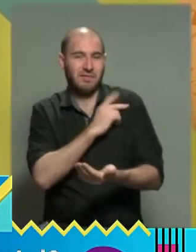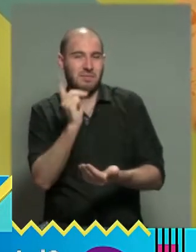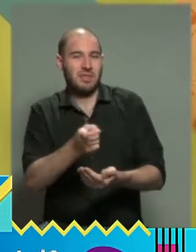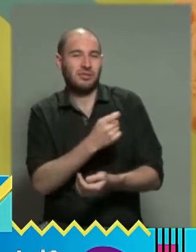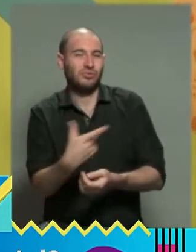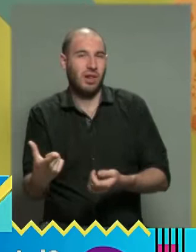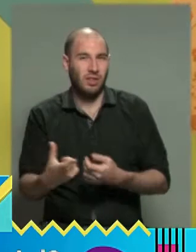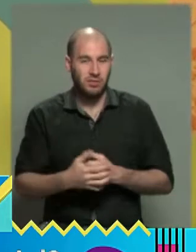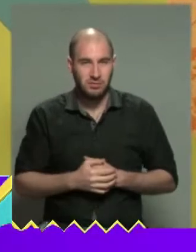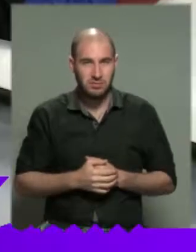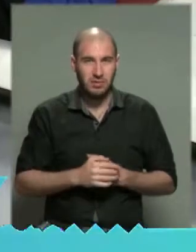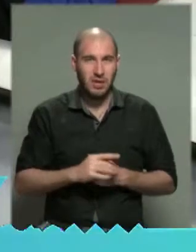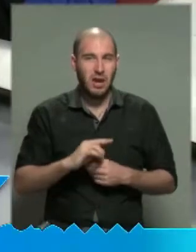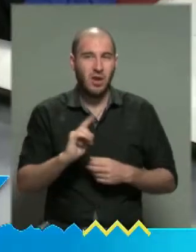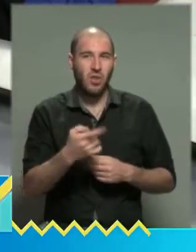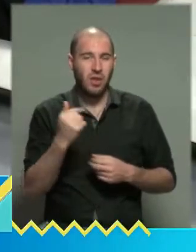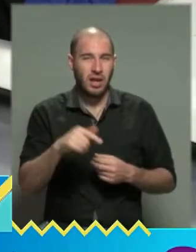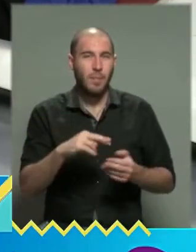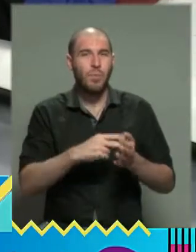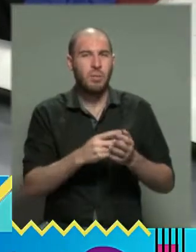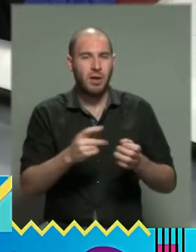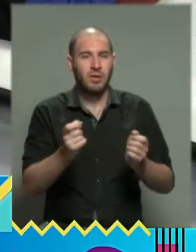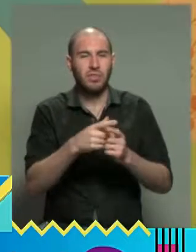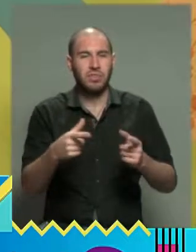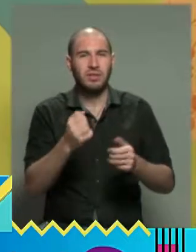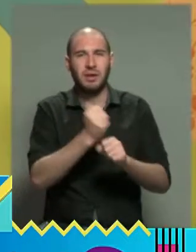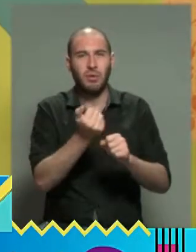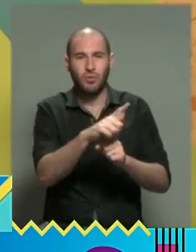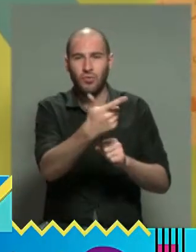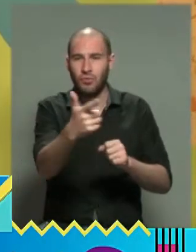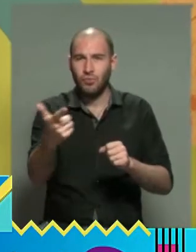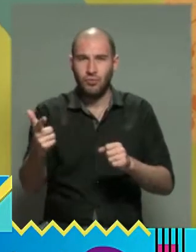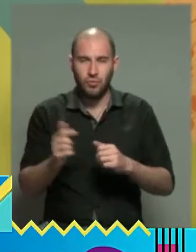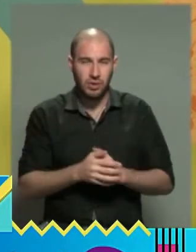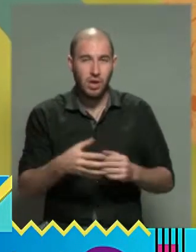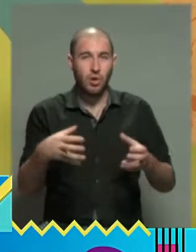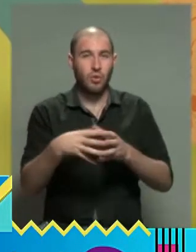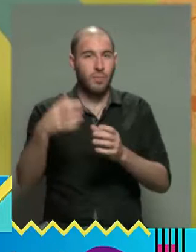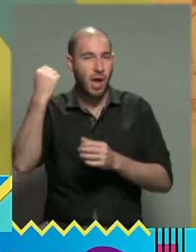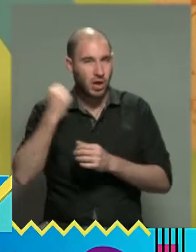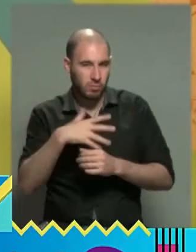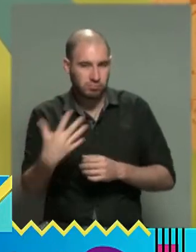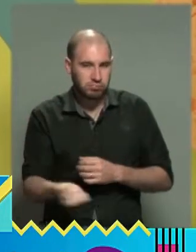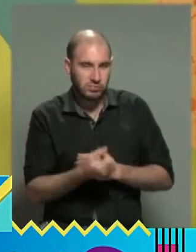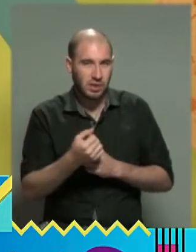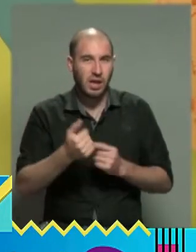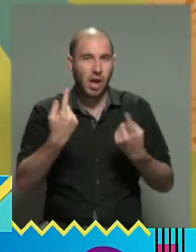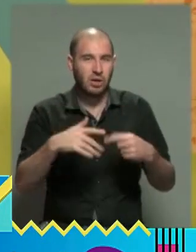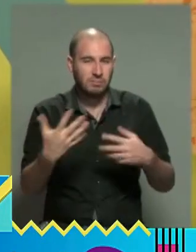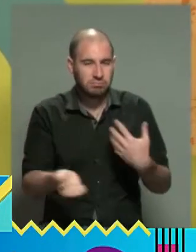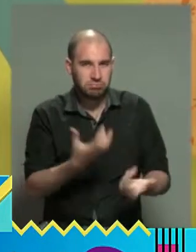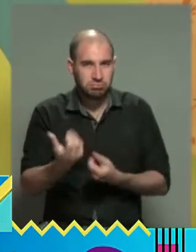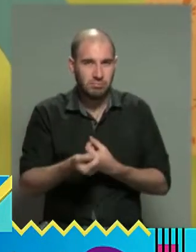salario. Entonces estamos ante este problema del crecimiento de la desocupación, donde sectores económicos se aprovechan de esta